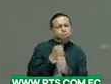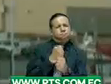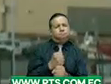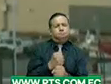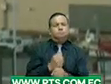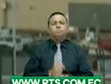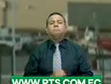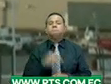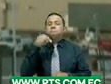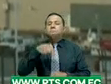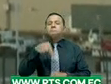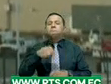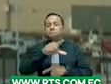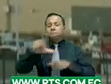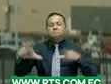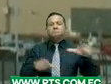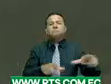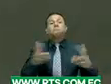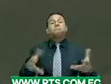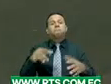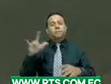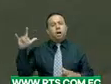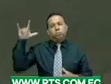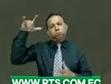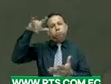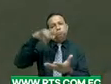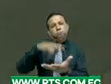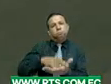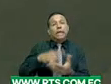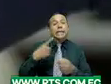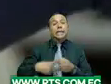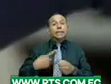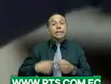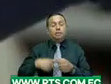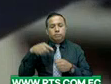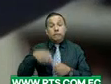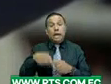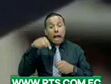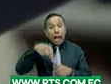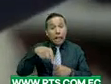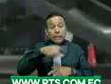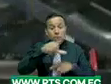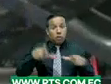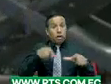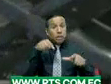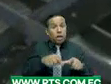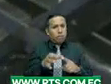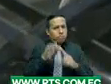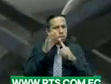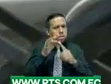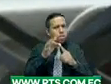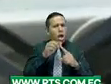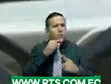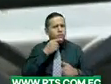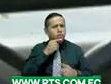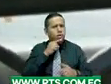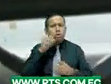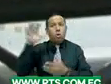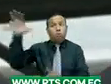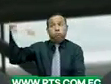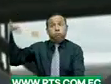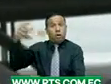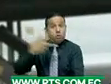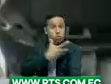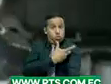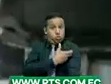Del Aeropuerto Internacional Mariscal Sucre, donde se prevé que sean almacenadas las vacunas para el coronavirus, y el traslado desde el desembarque hasta